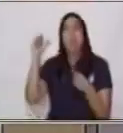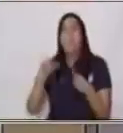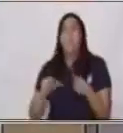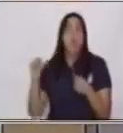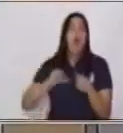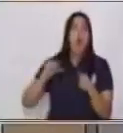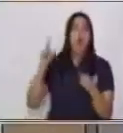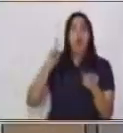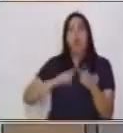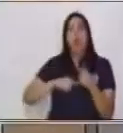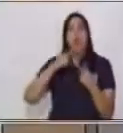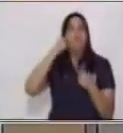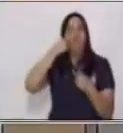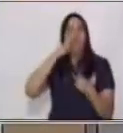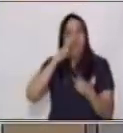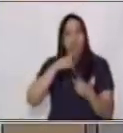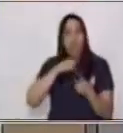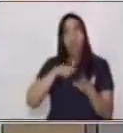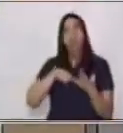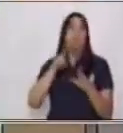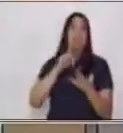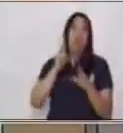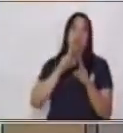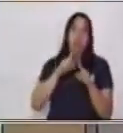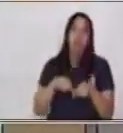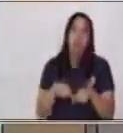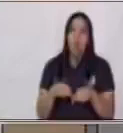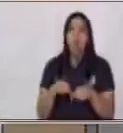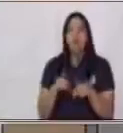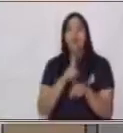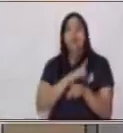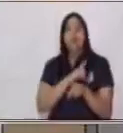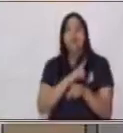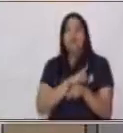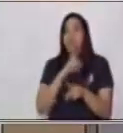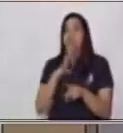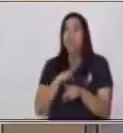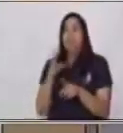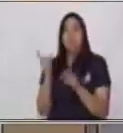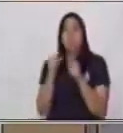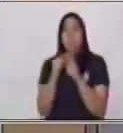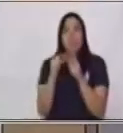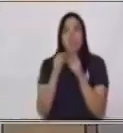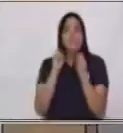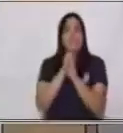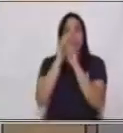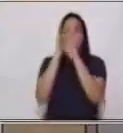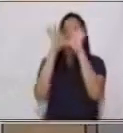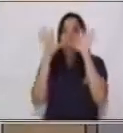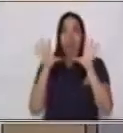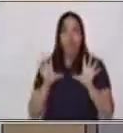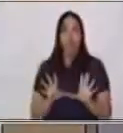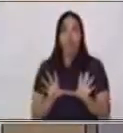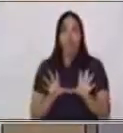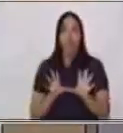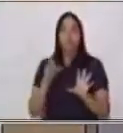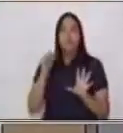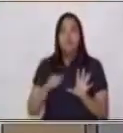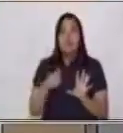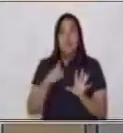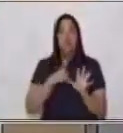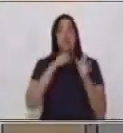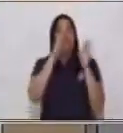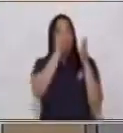porque nos estamos basando en el texto propiamente. Debe ser algo claro, ya que si hemos leído el texto y